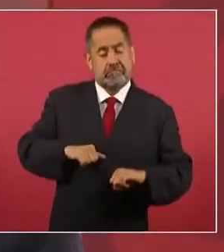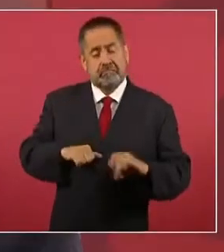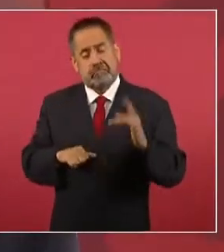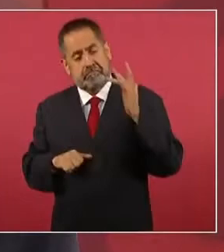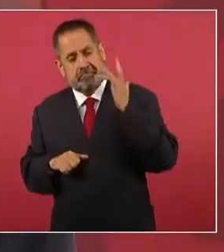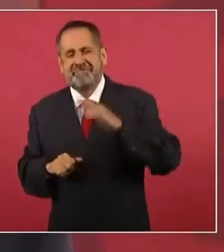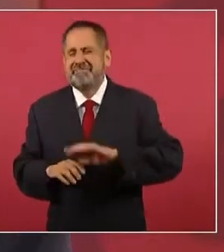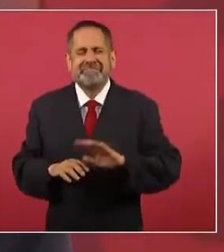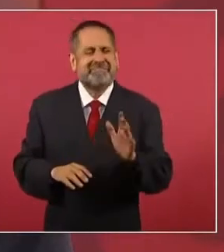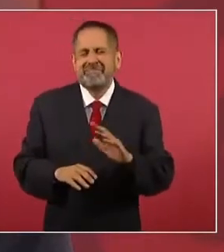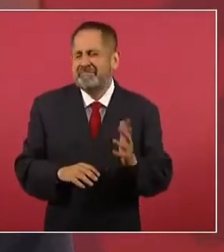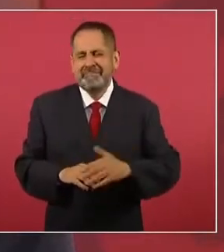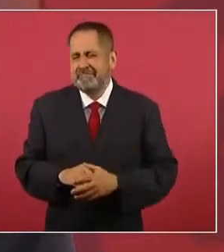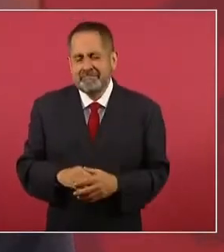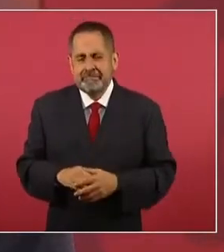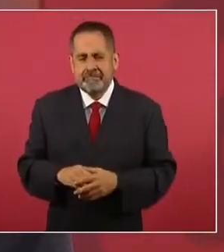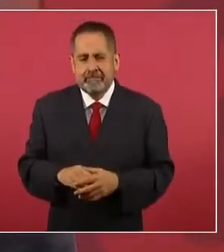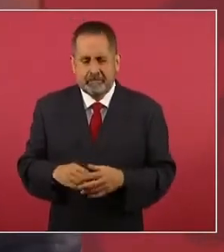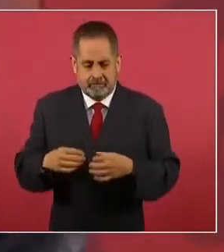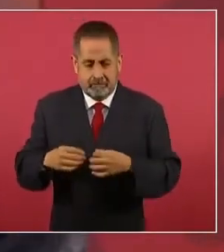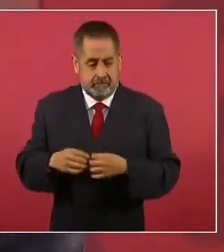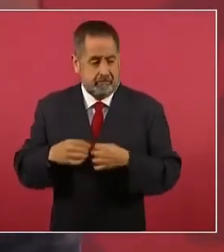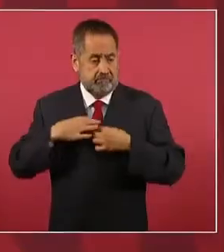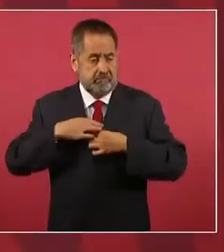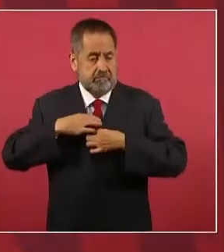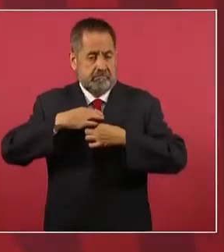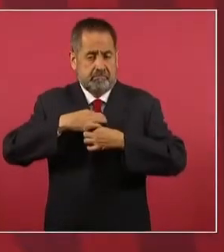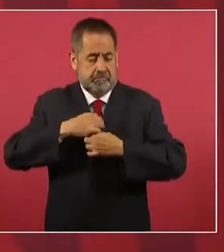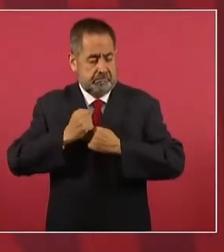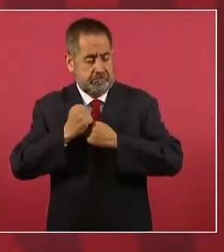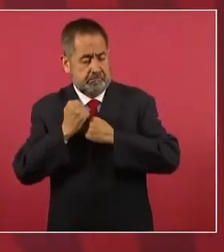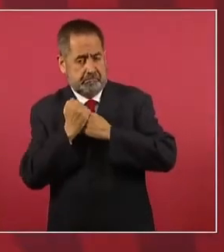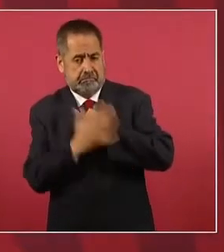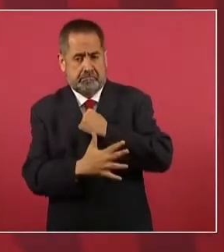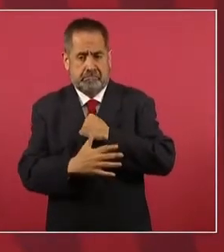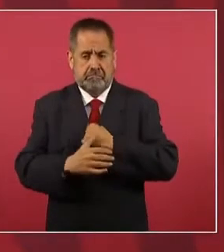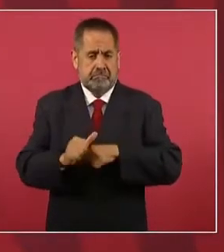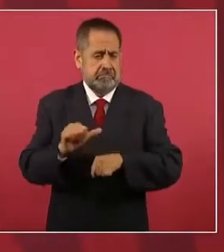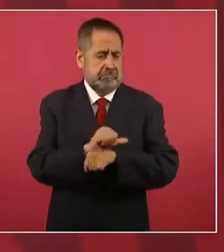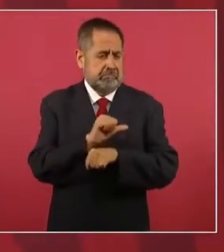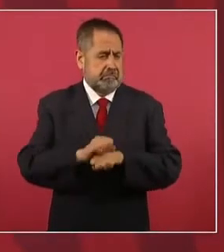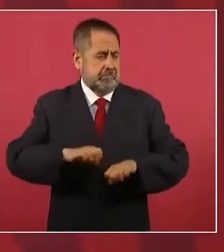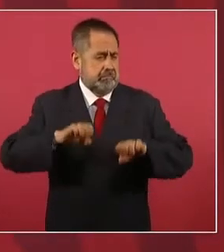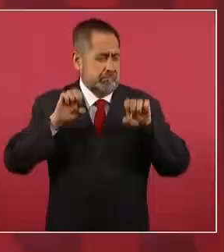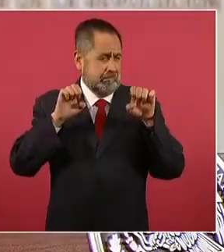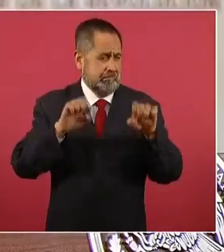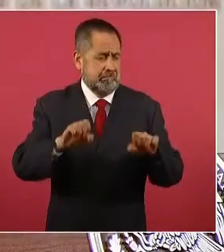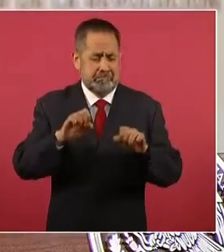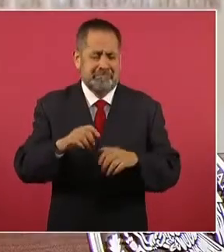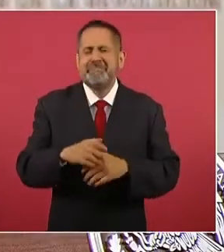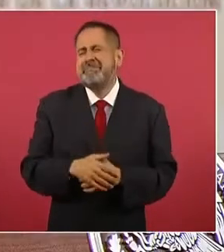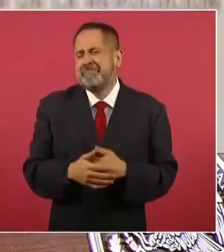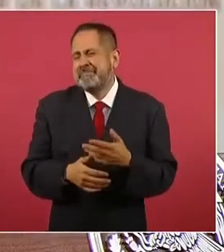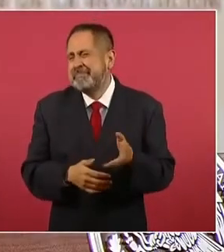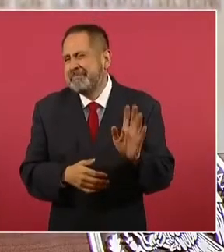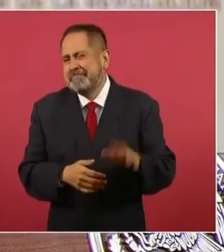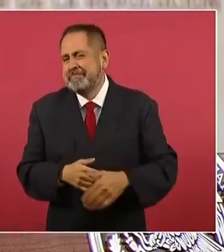y que lo mejor es la ropa de marca y los carros últimos modelos